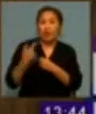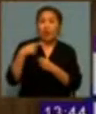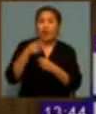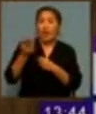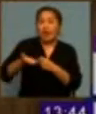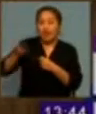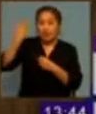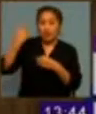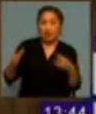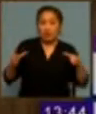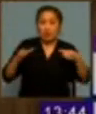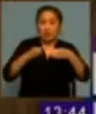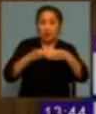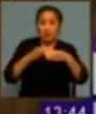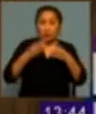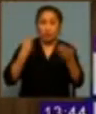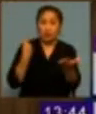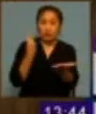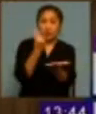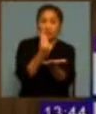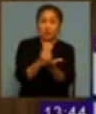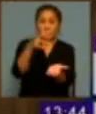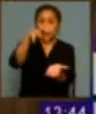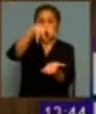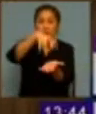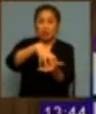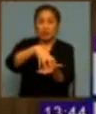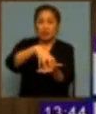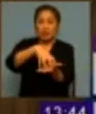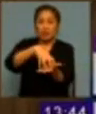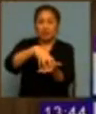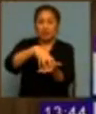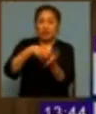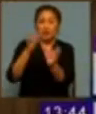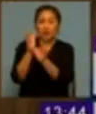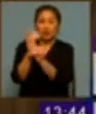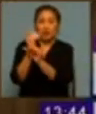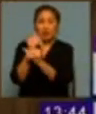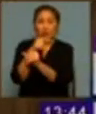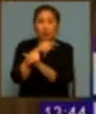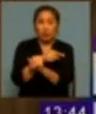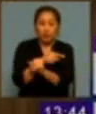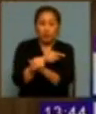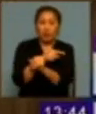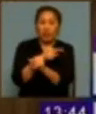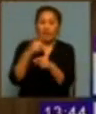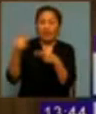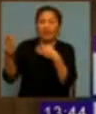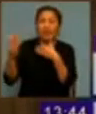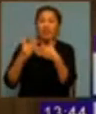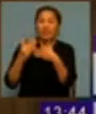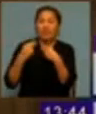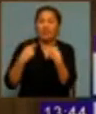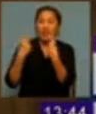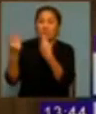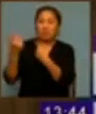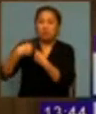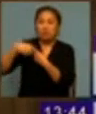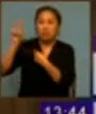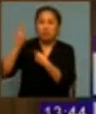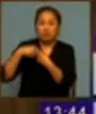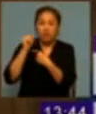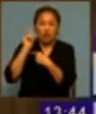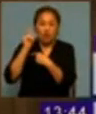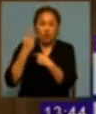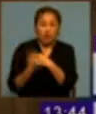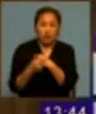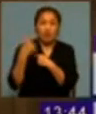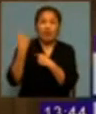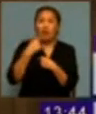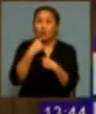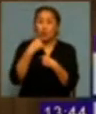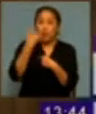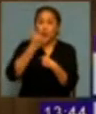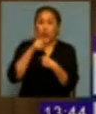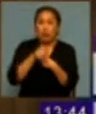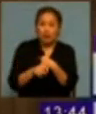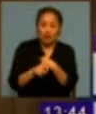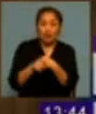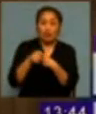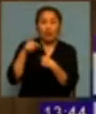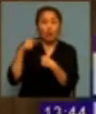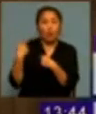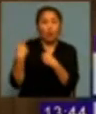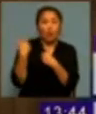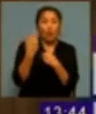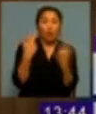justamente tuvimos con un delegado de empresa y una de la empresa de corta distancia el no acercó algunas de inquietud y